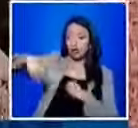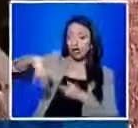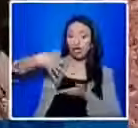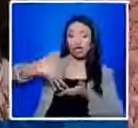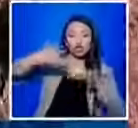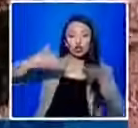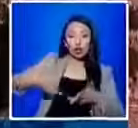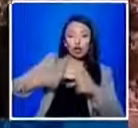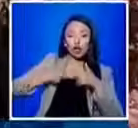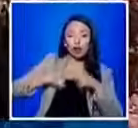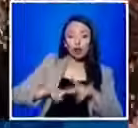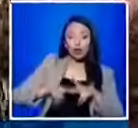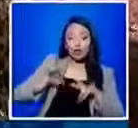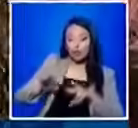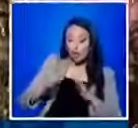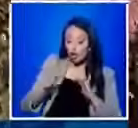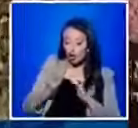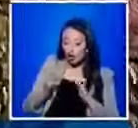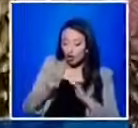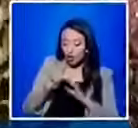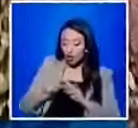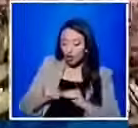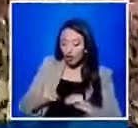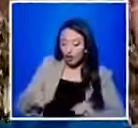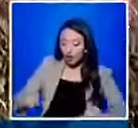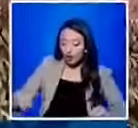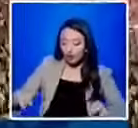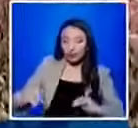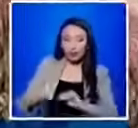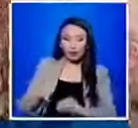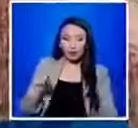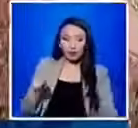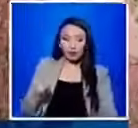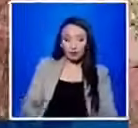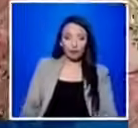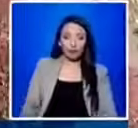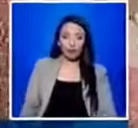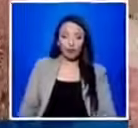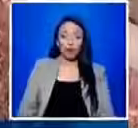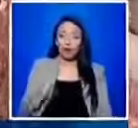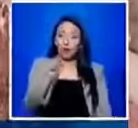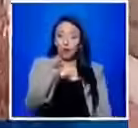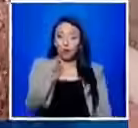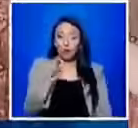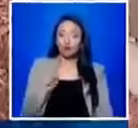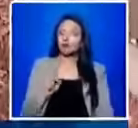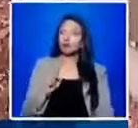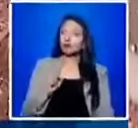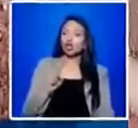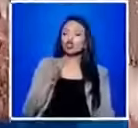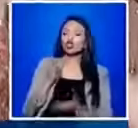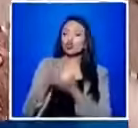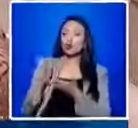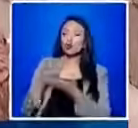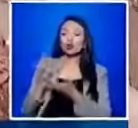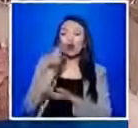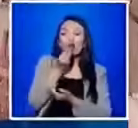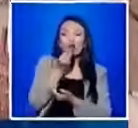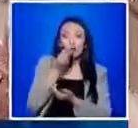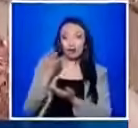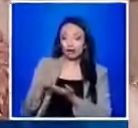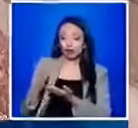en esta experiencia, en este contacto con la naturaleza. Y lo más importante, miren ustedes, todos los residuos orgánicos del colegio